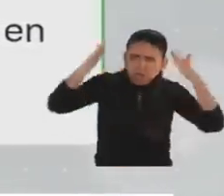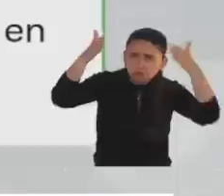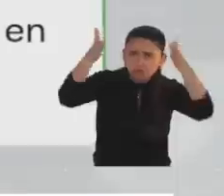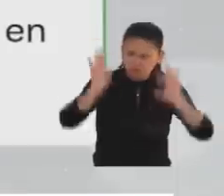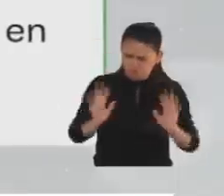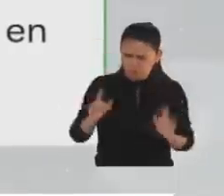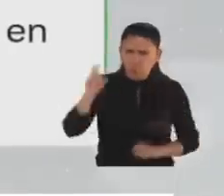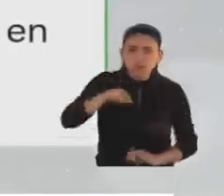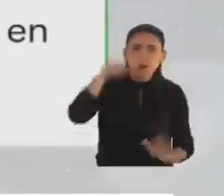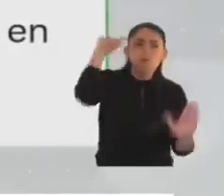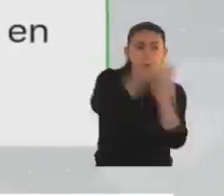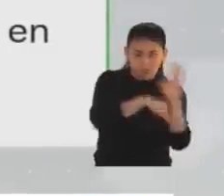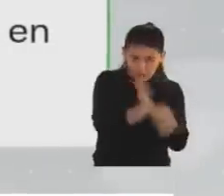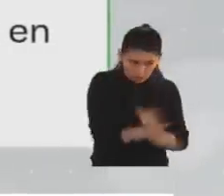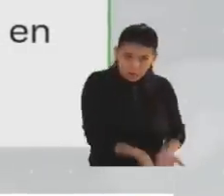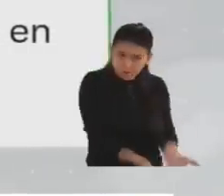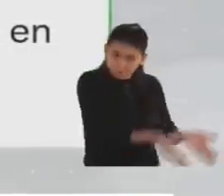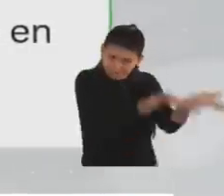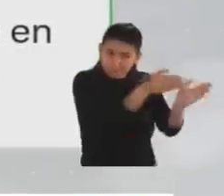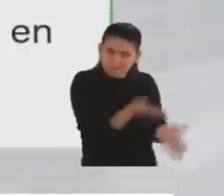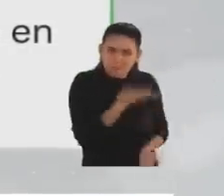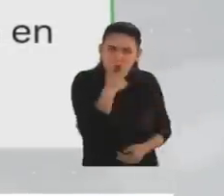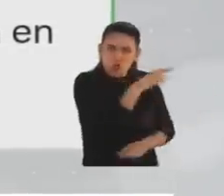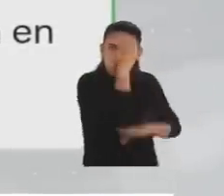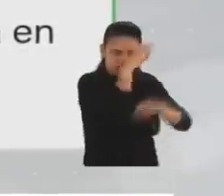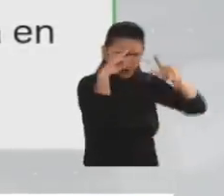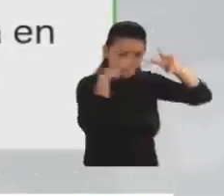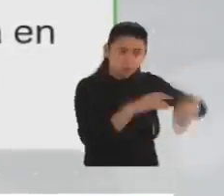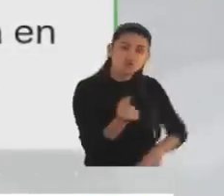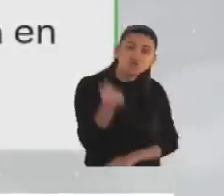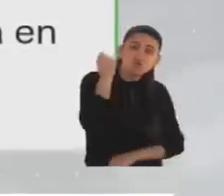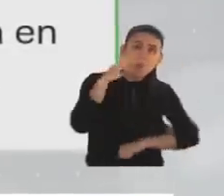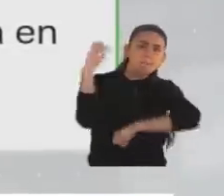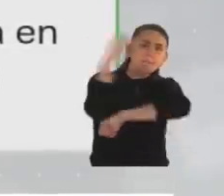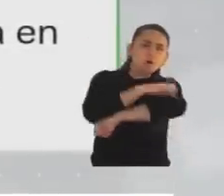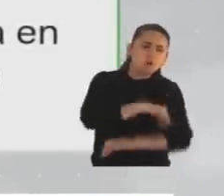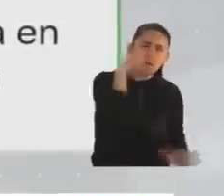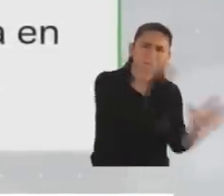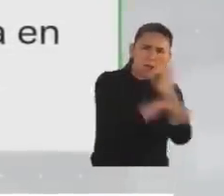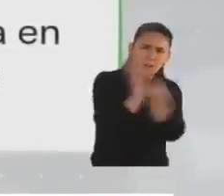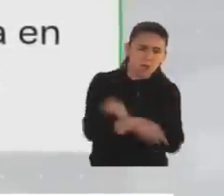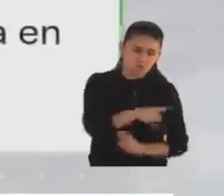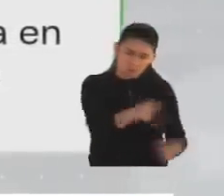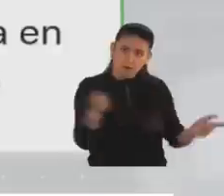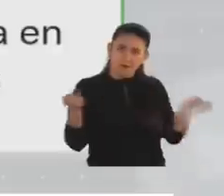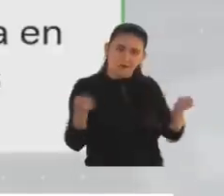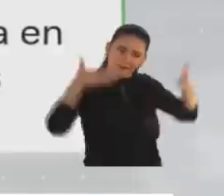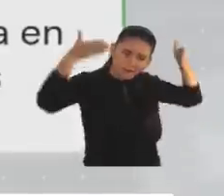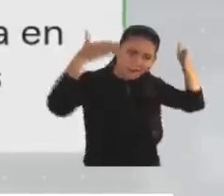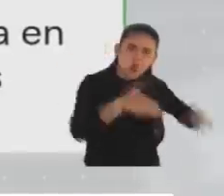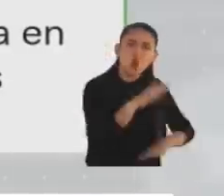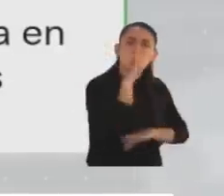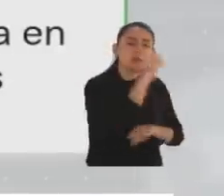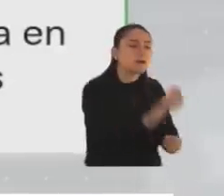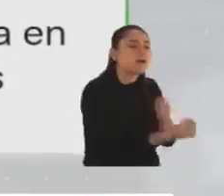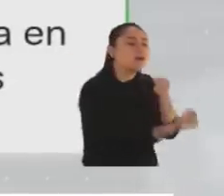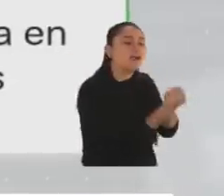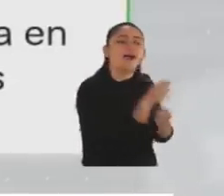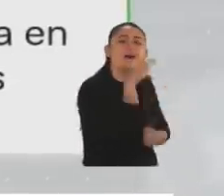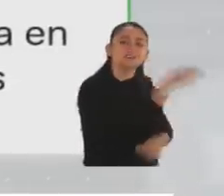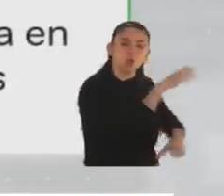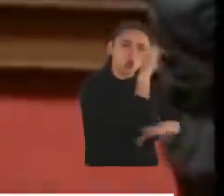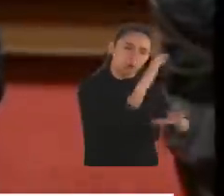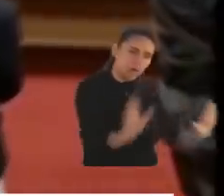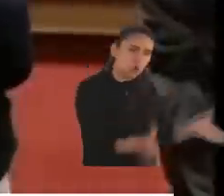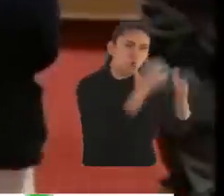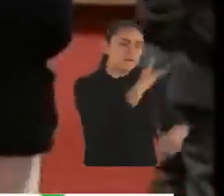examinar masacres ocurridas durante su gobierno. La última en el Putumayo. Gobierne para los suyos, asista a las víctimas, mejore sus